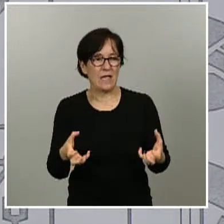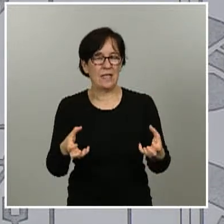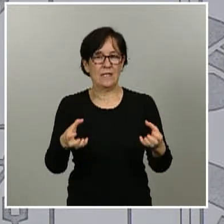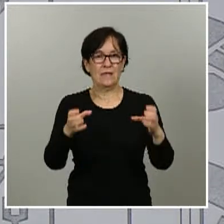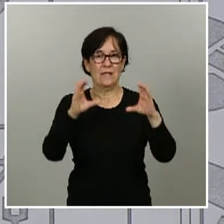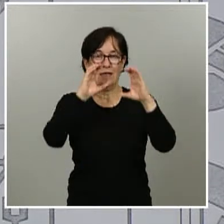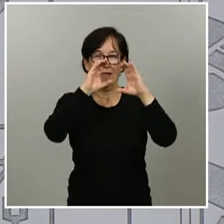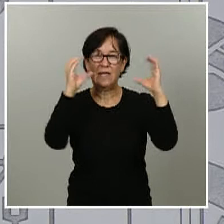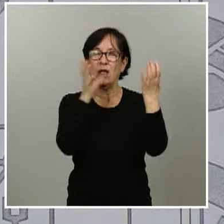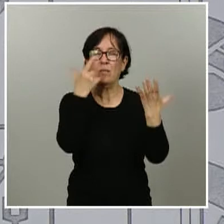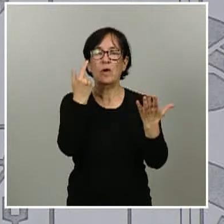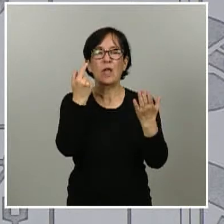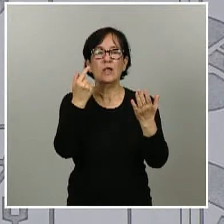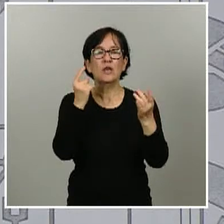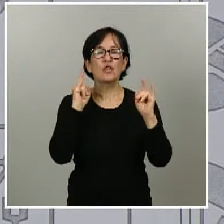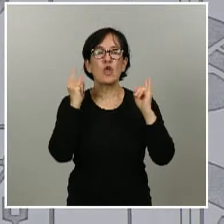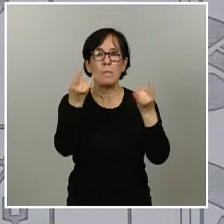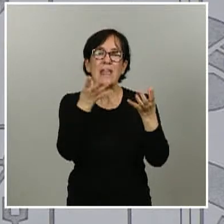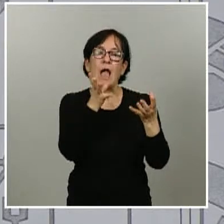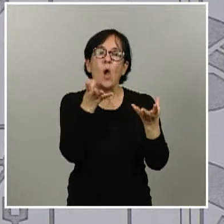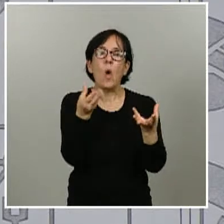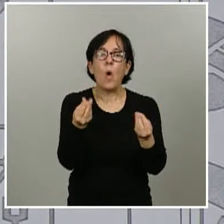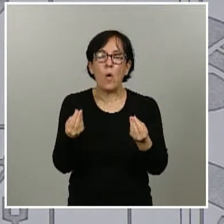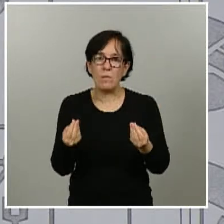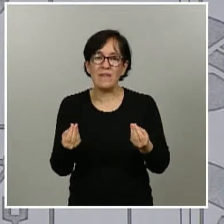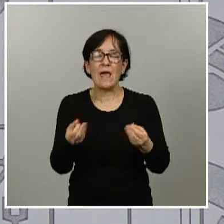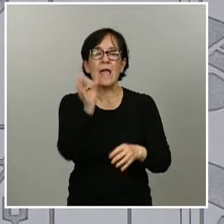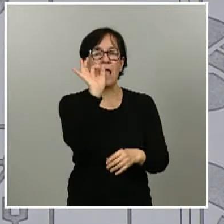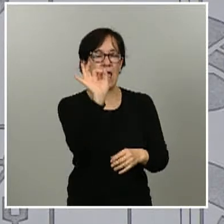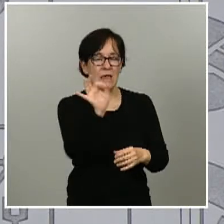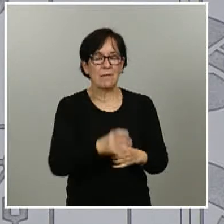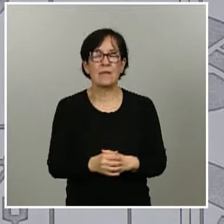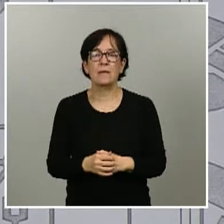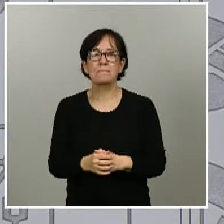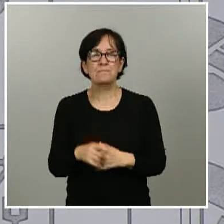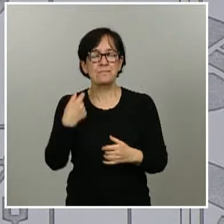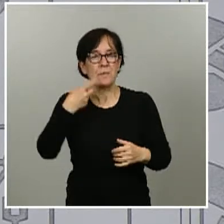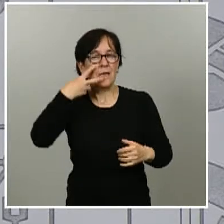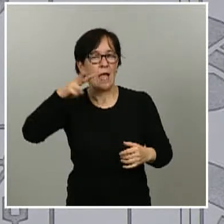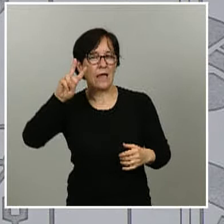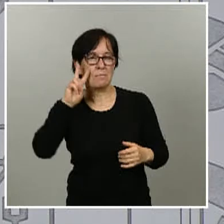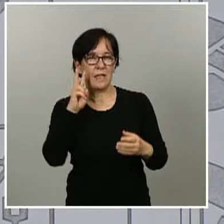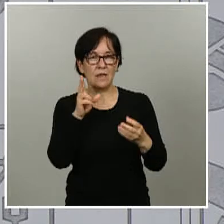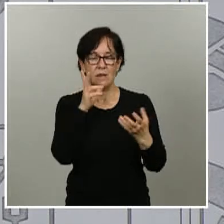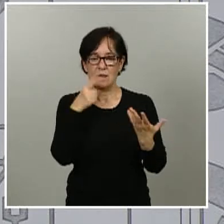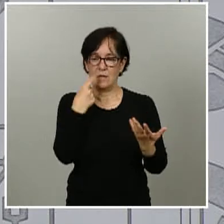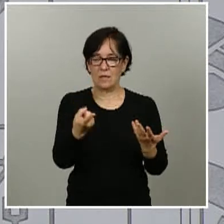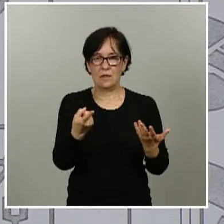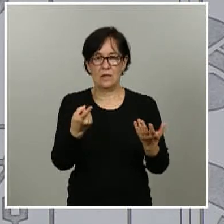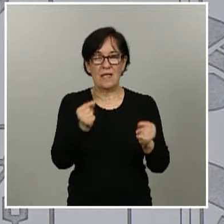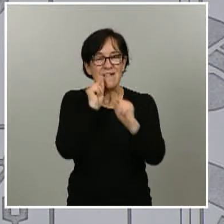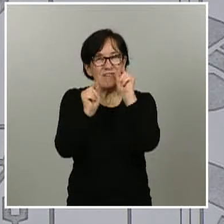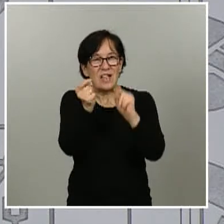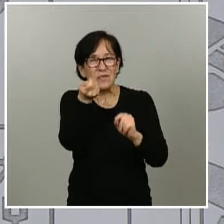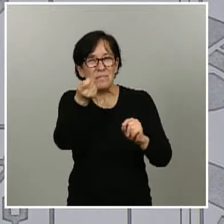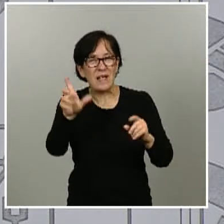son de una zona tropical húmeda. Es verdad que la experiencia que tenemos, y cuesta decirlo, con otros virus similares, en estos